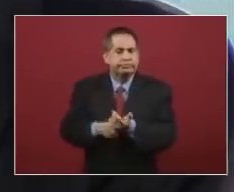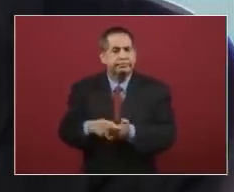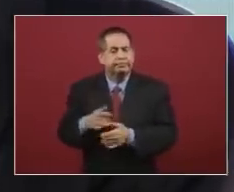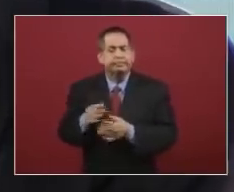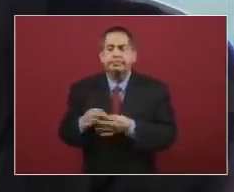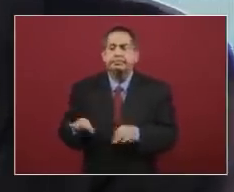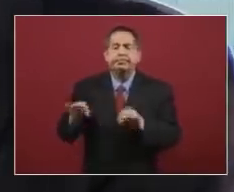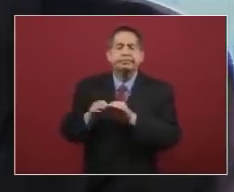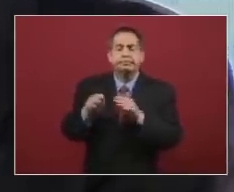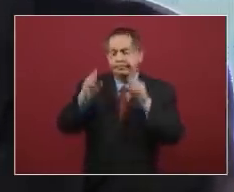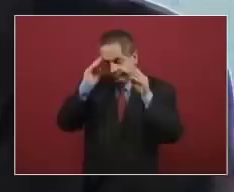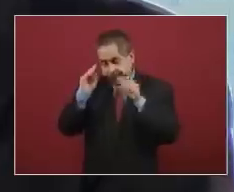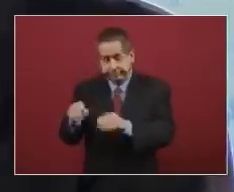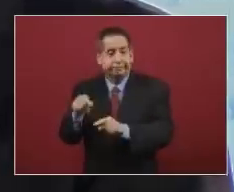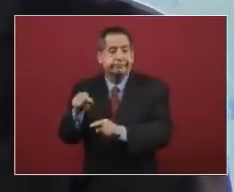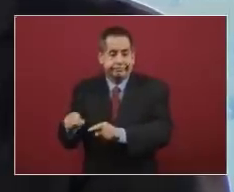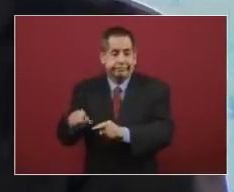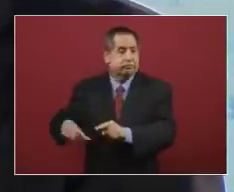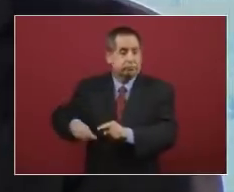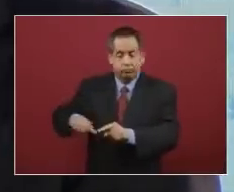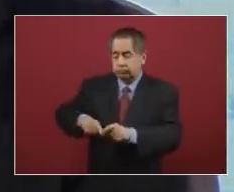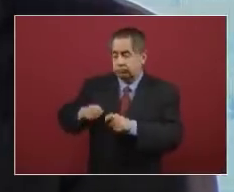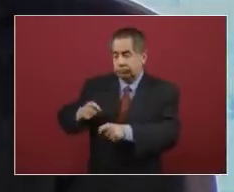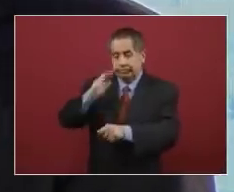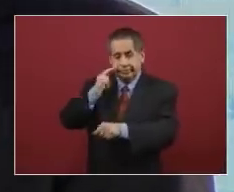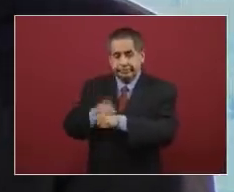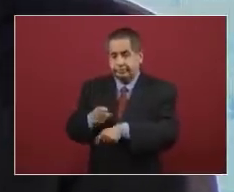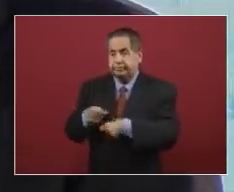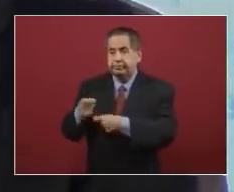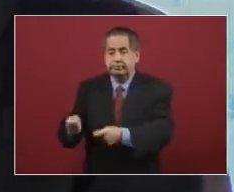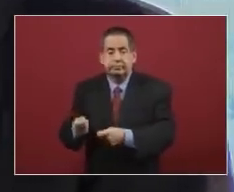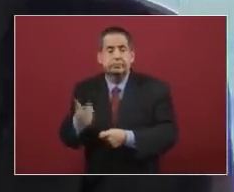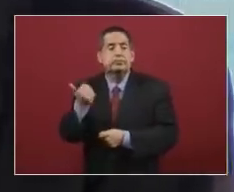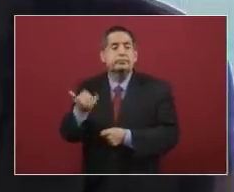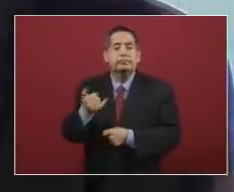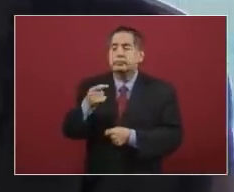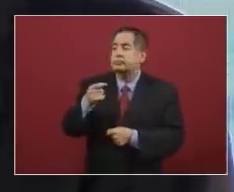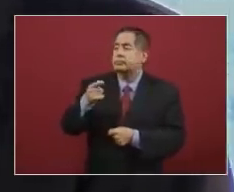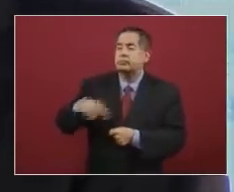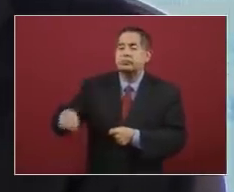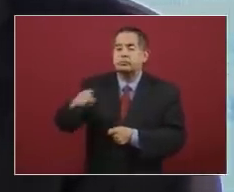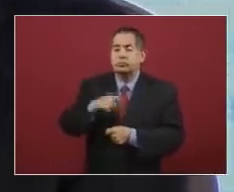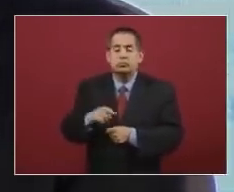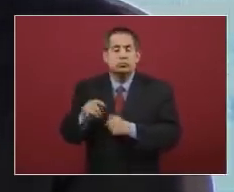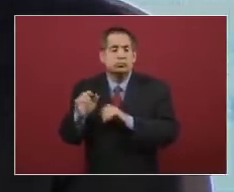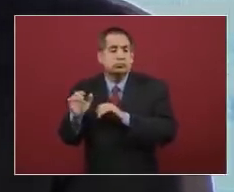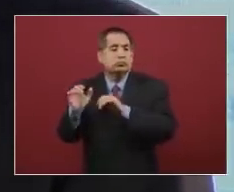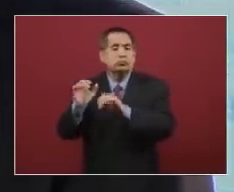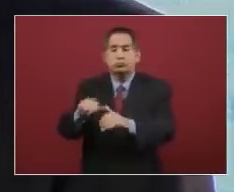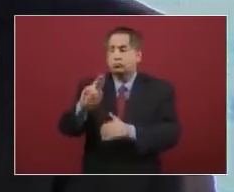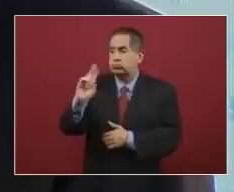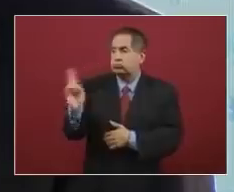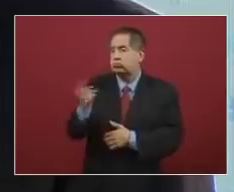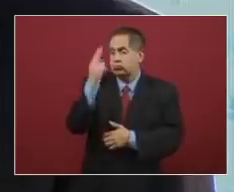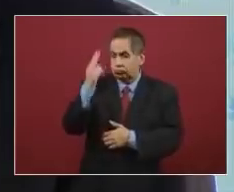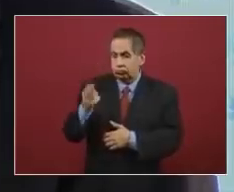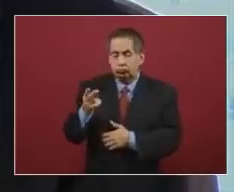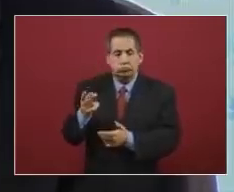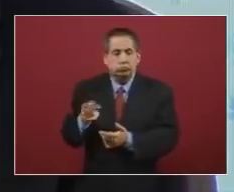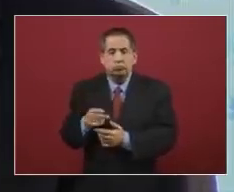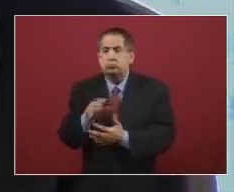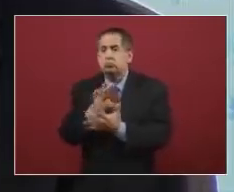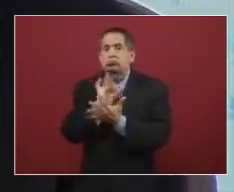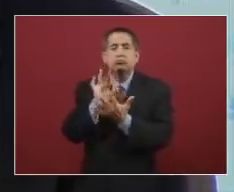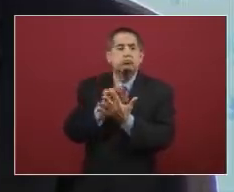bases para evitar el rechazo y lograr que los aspirantes a las universidades tengan